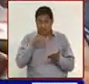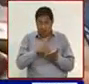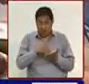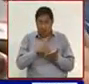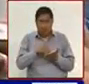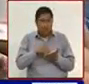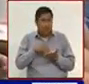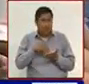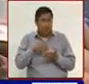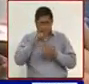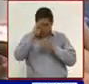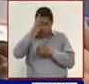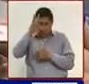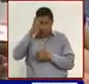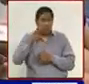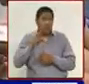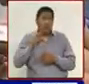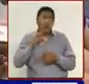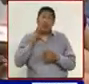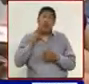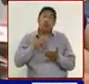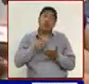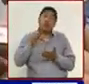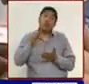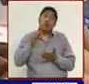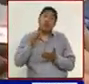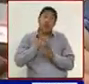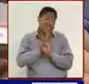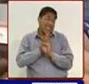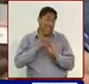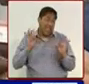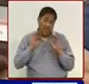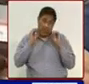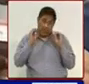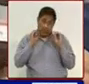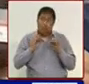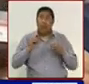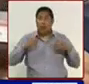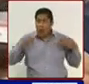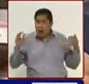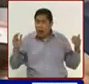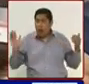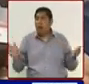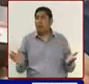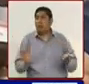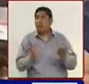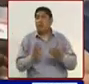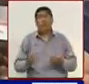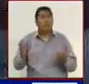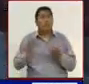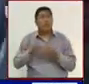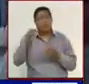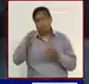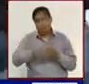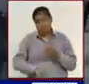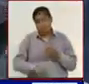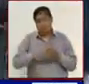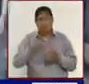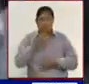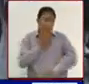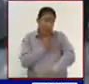creación en estos 3 años. El 2020 no se ha asignado un solo ítem, lo que ha generado también que se ahonde más el déficit histórico.